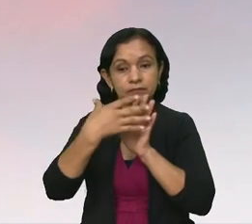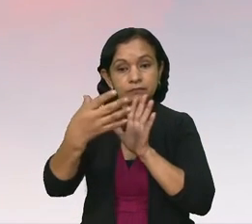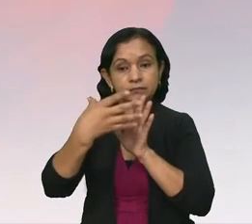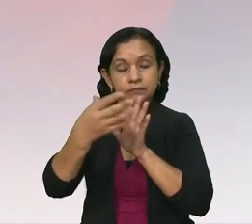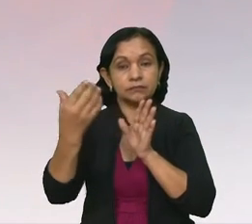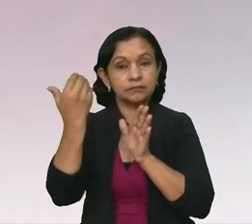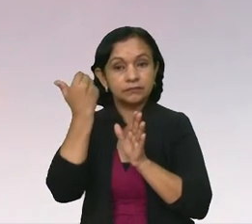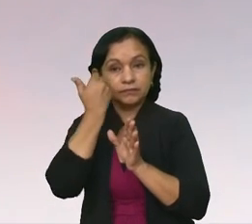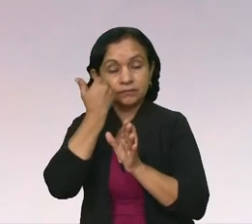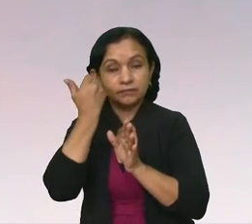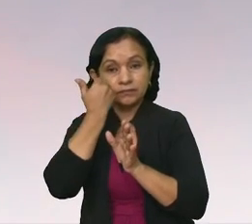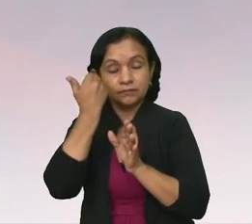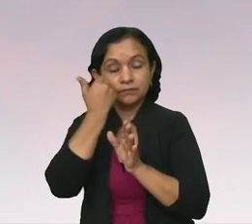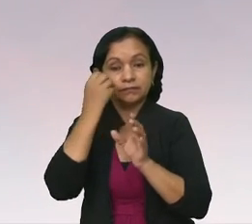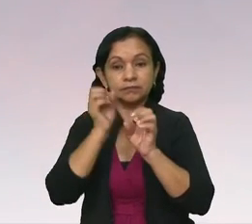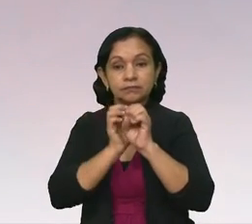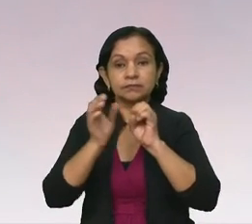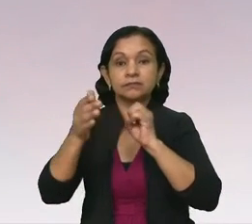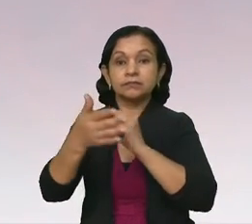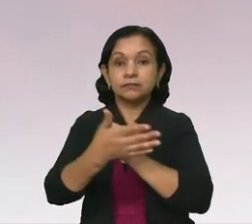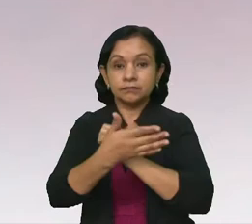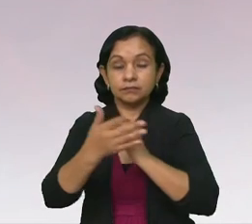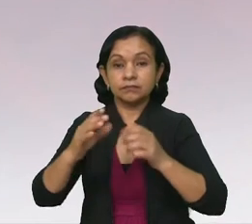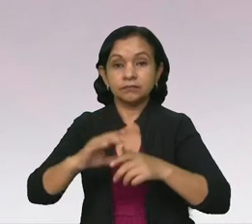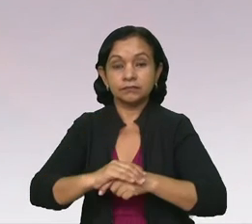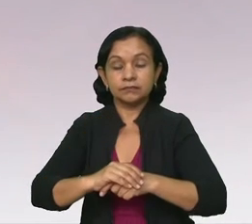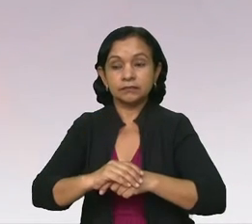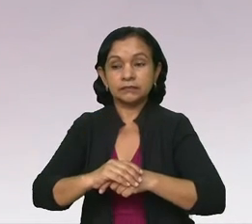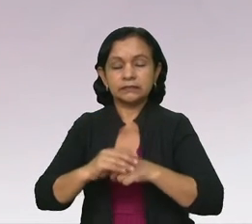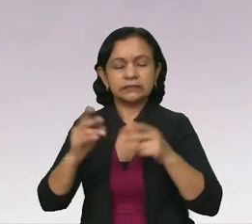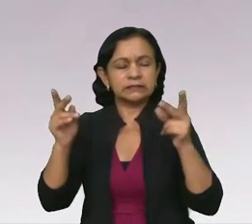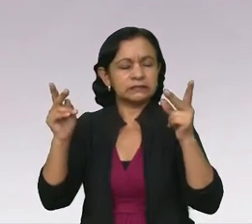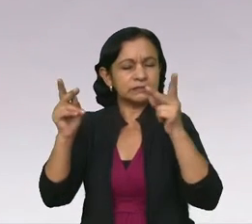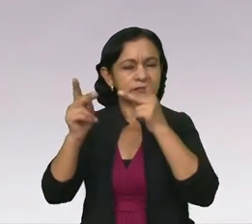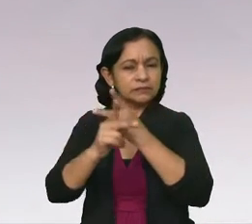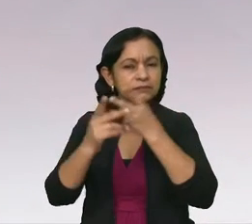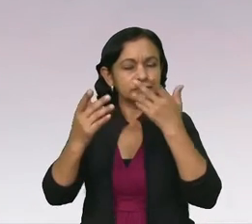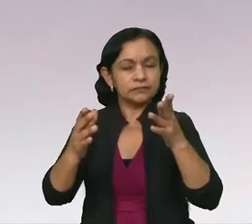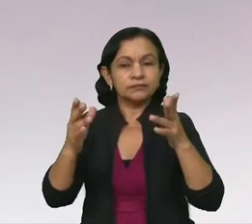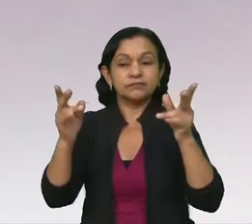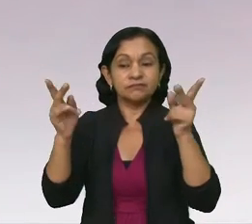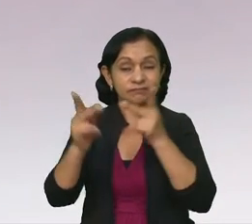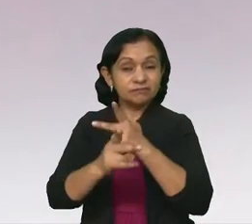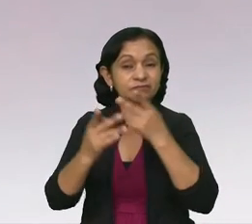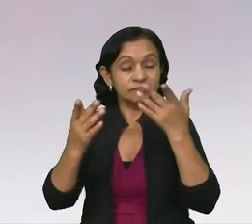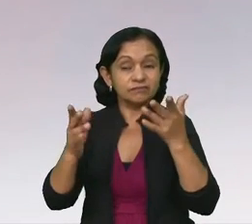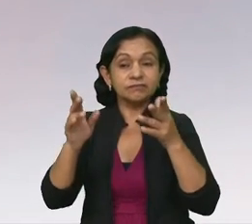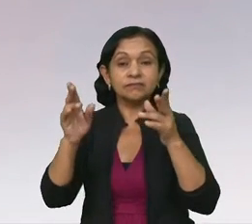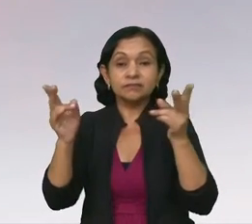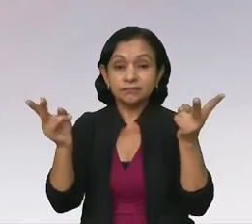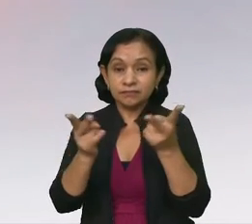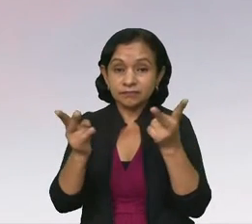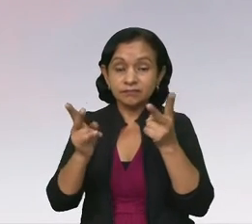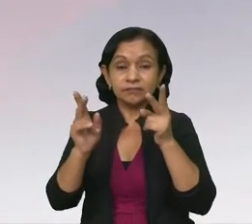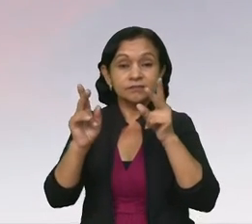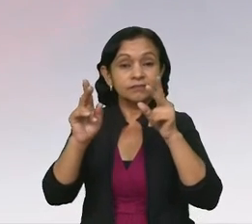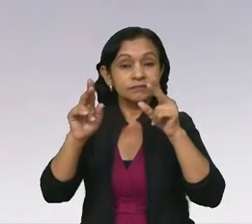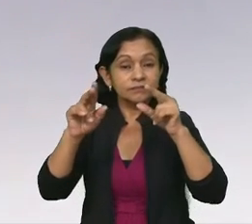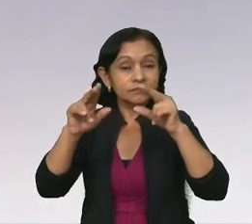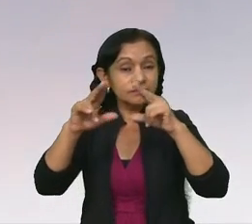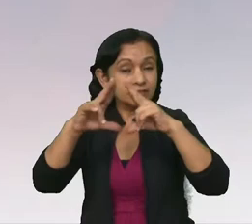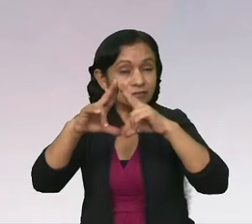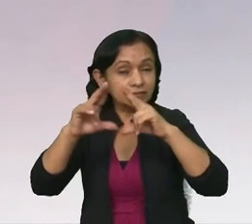esa pandemia, esa desgracia, esa tragedia que vive la humanidad.